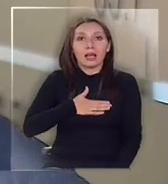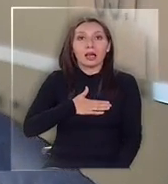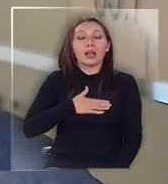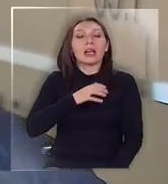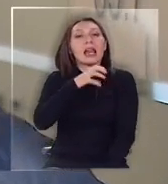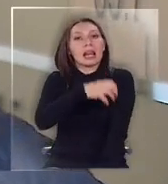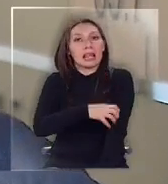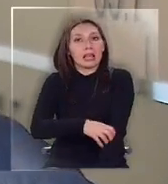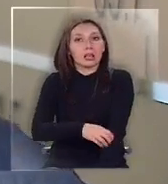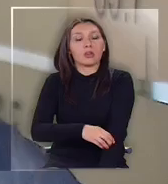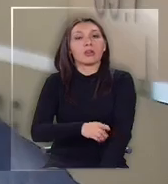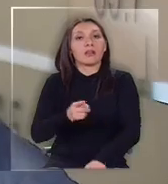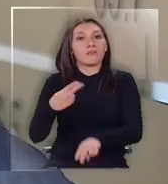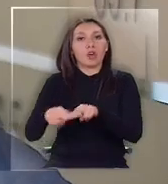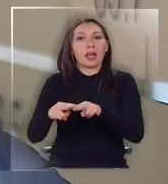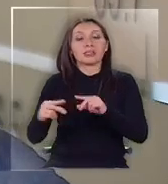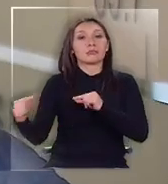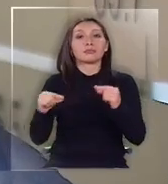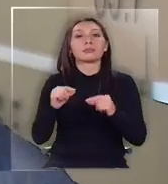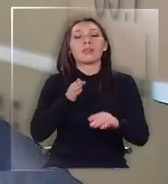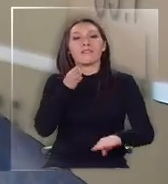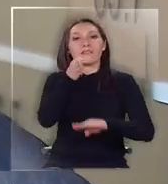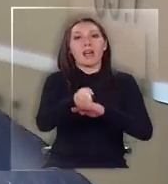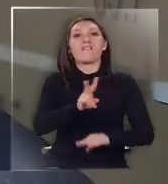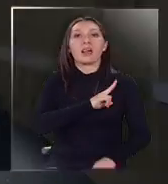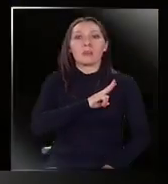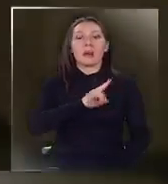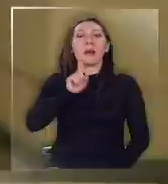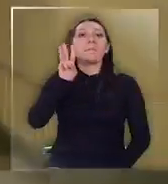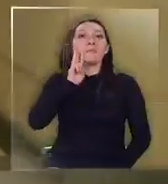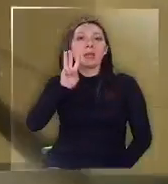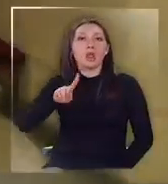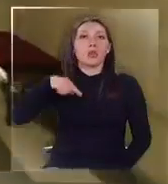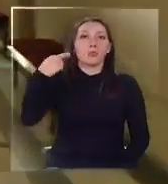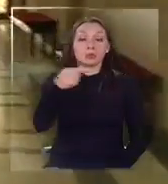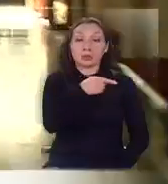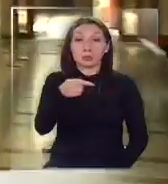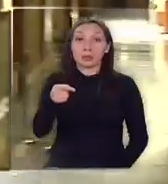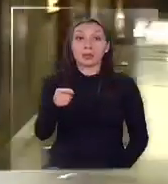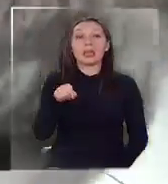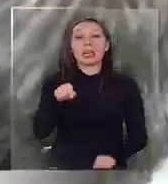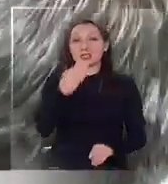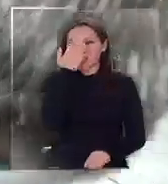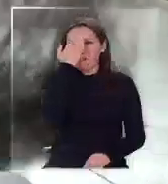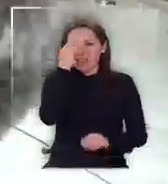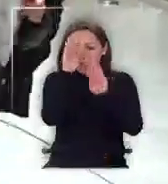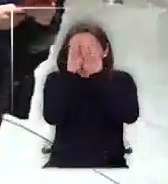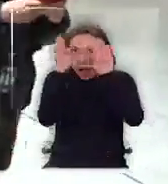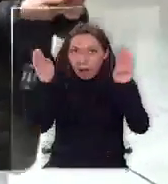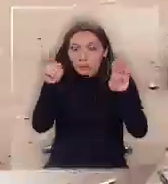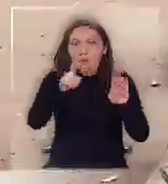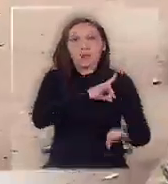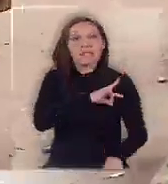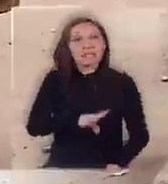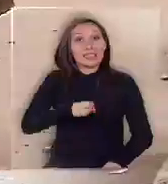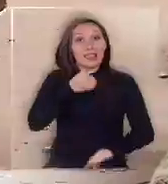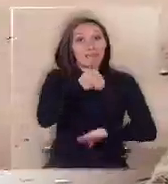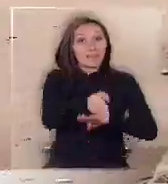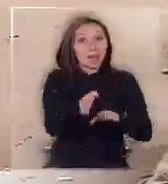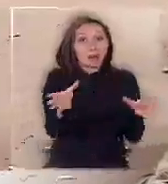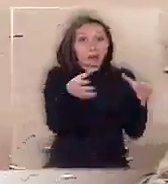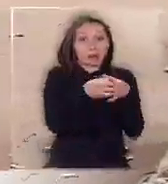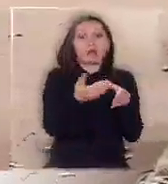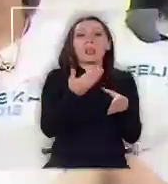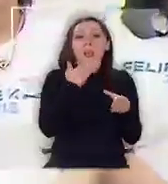regiones vamos a hacer este debate en Valparaíso el miércoles de la próxima semana eso pasa en el frente amplio mientras que chile vamos también está